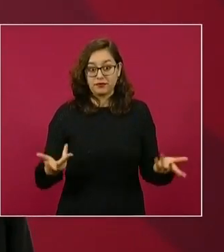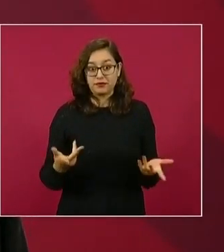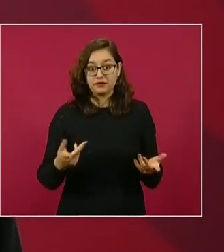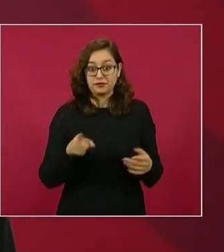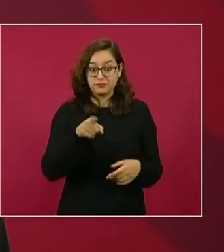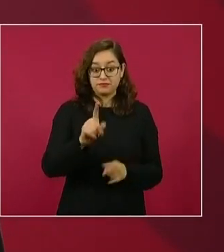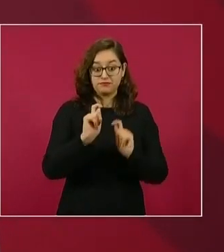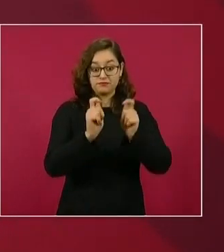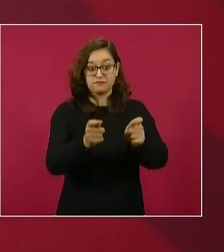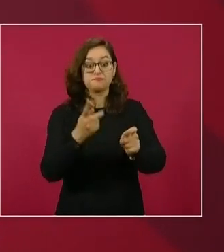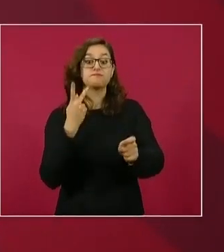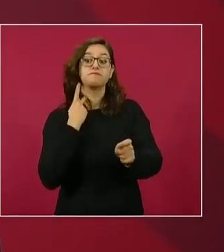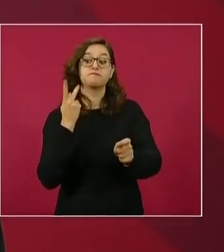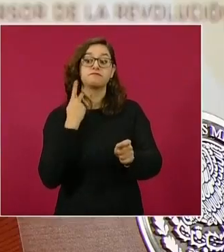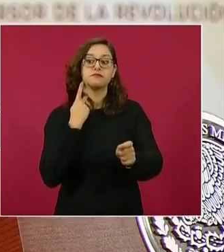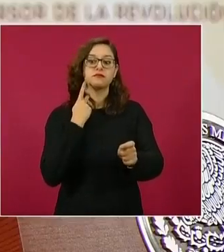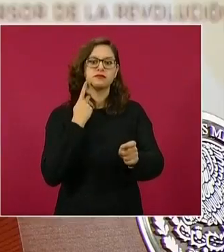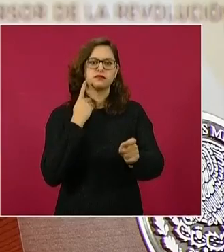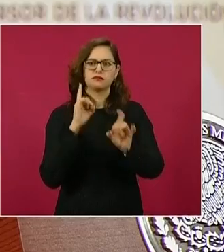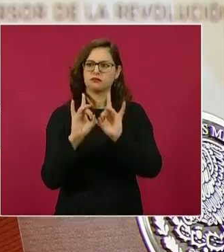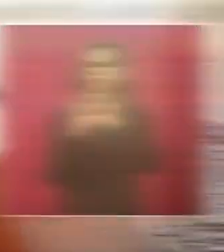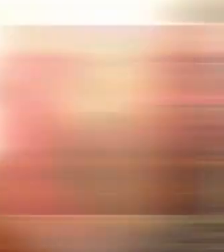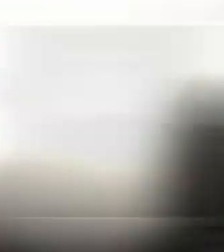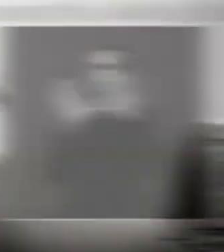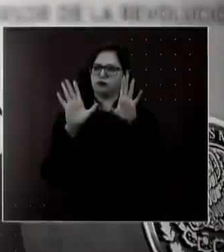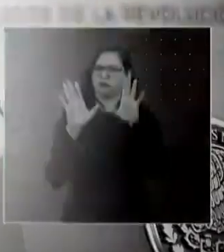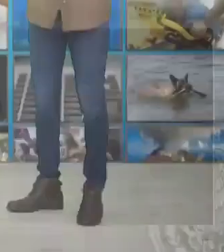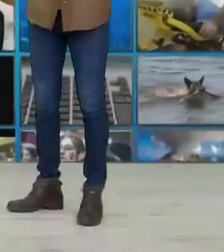políticos, en estos casos.